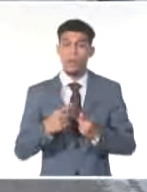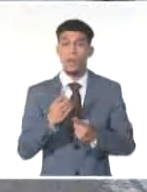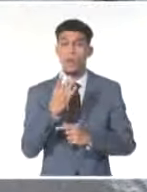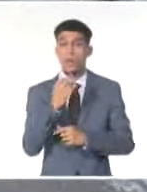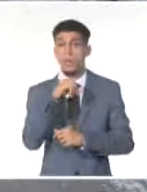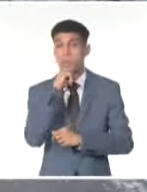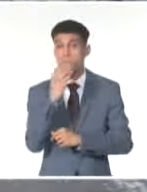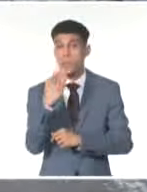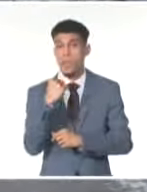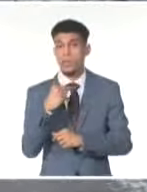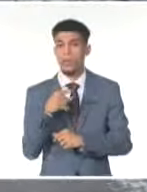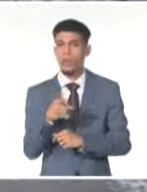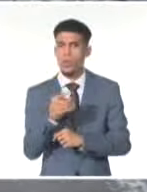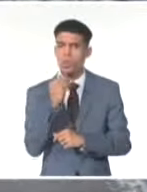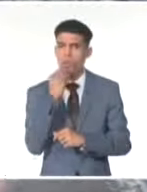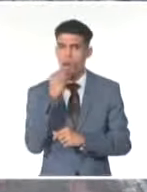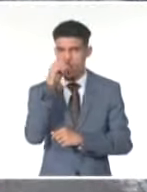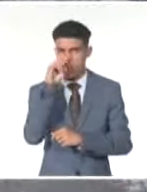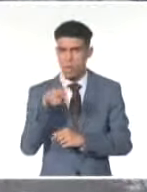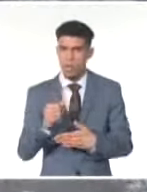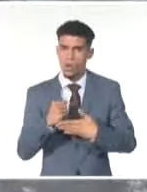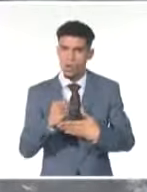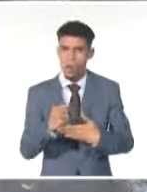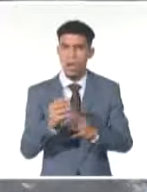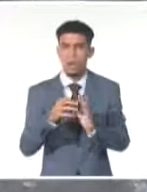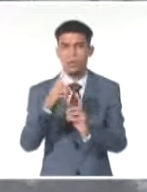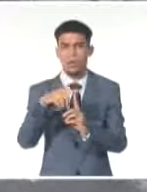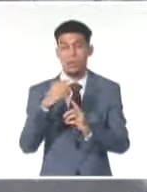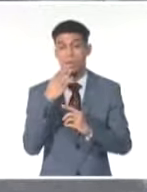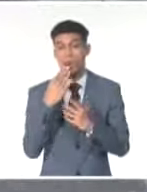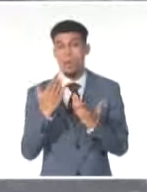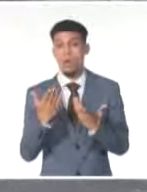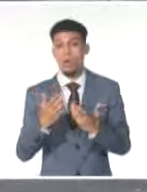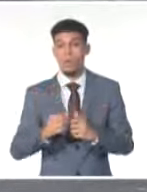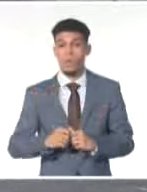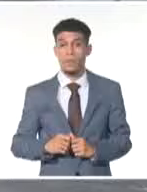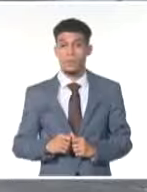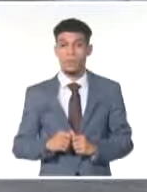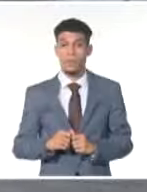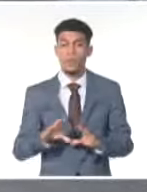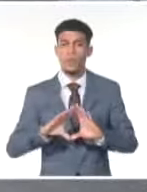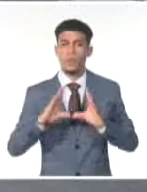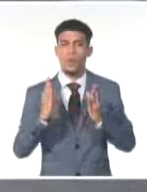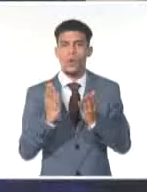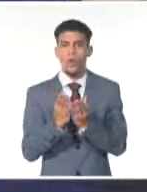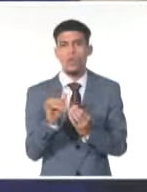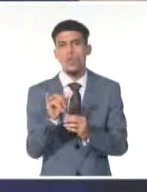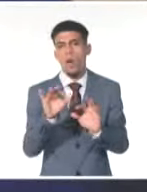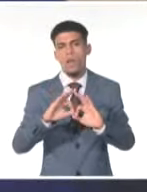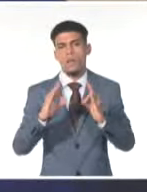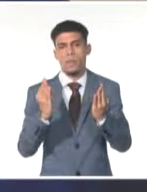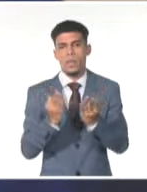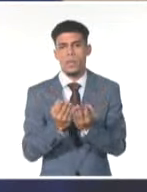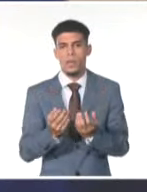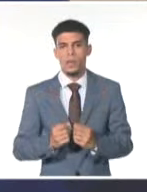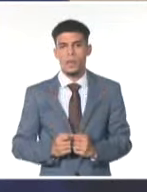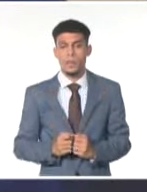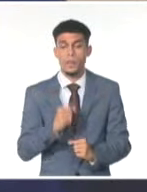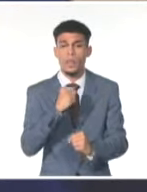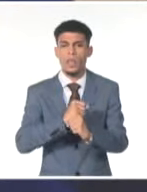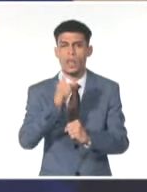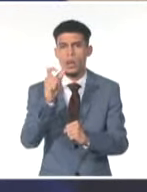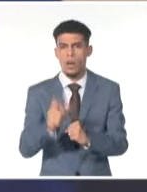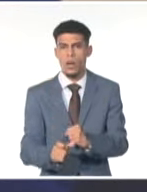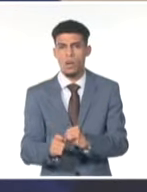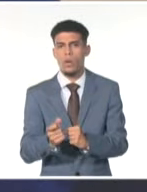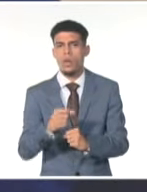honor que yo pueda ayudar a nuestros hermanos que están allá en Guantánamo, que todos somos una familia. Trabajadores, ama de casa,